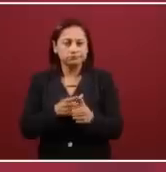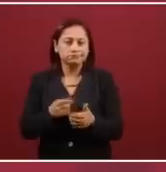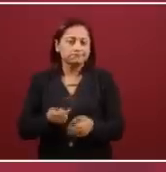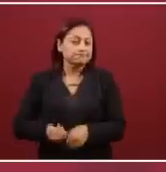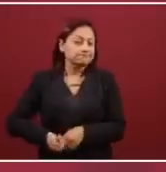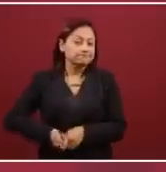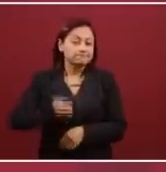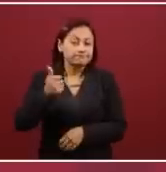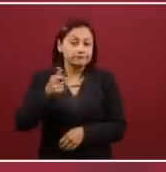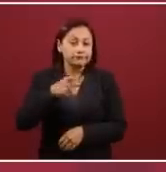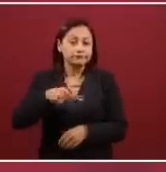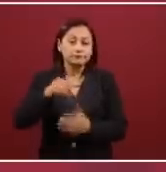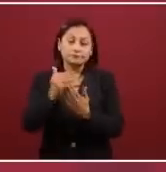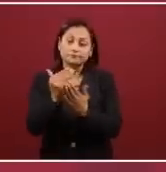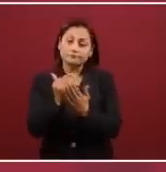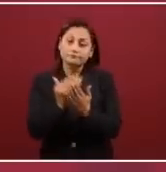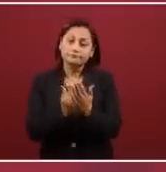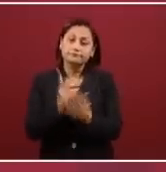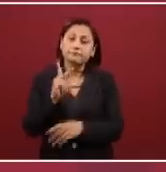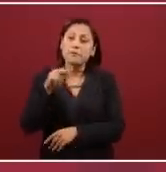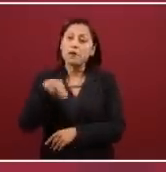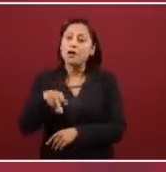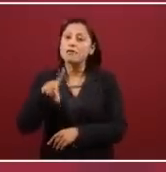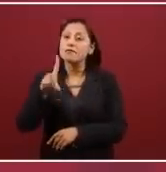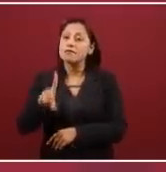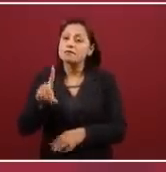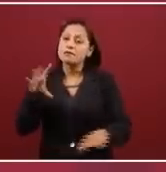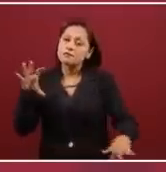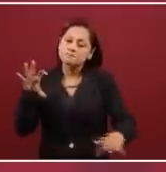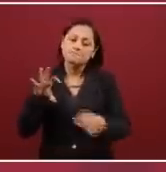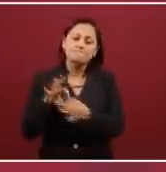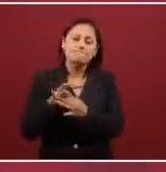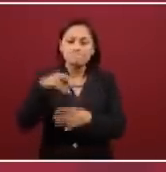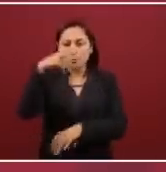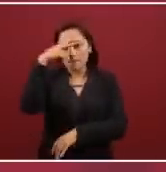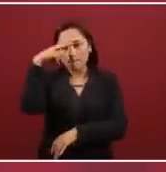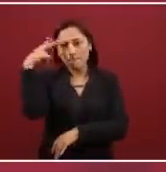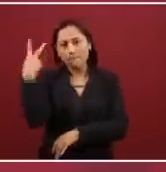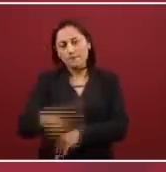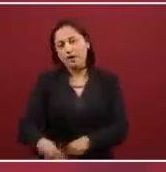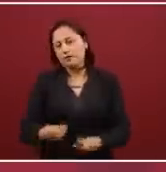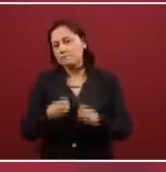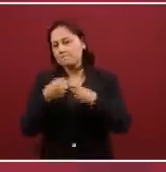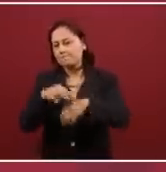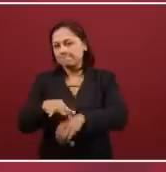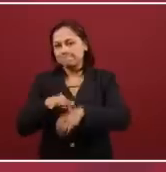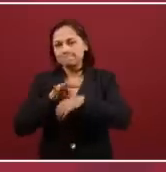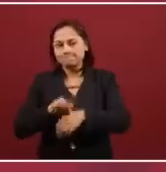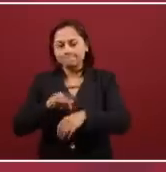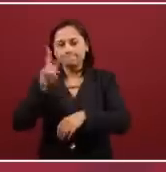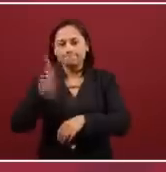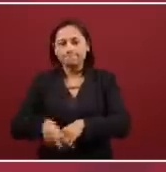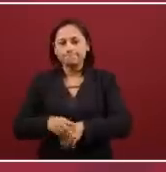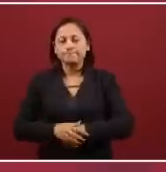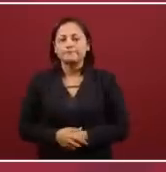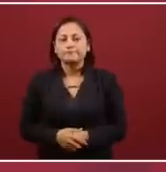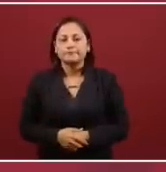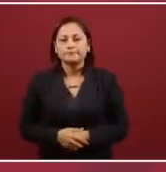apegado a nuestra realidad. Un plan de desarrollo en donde lo